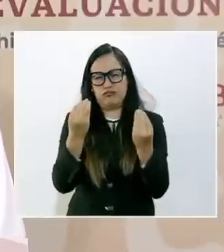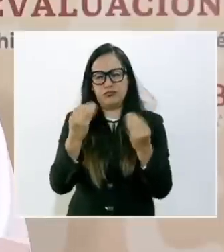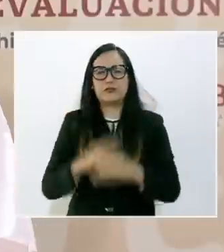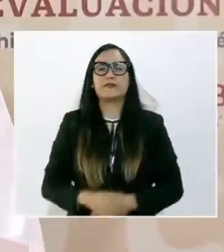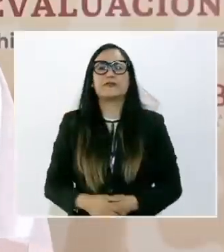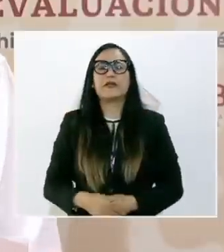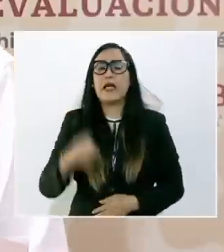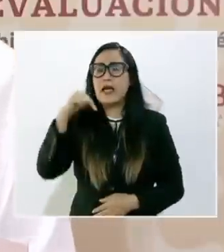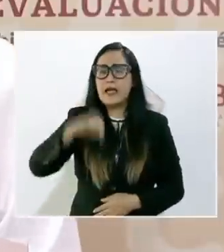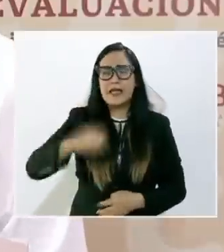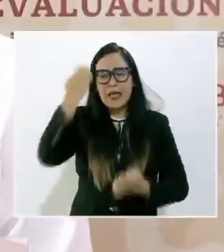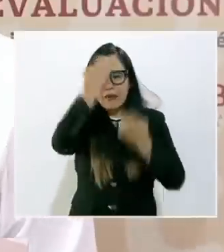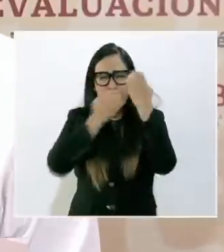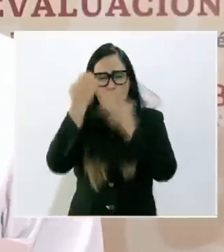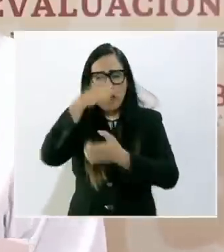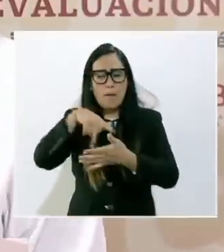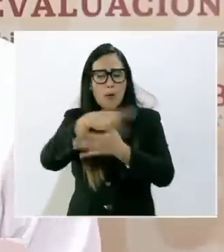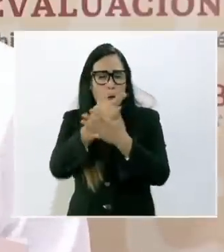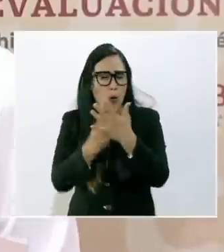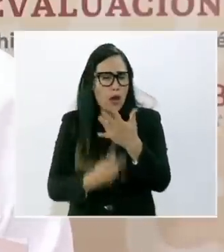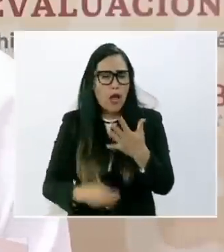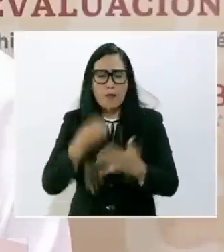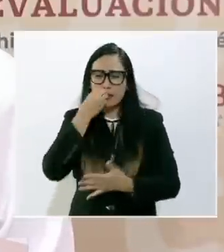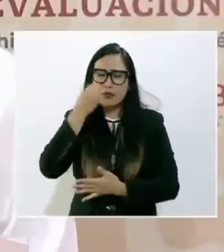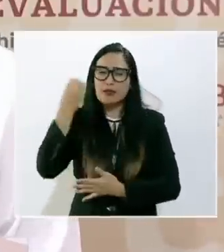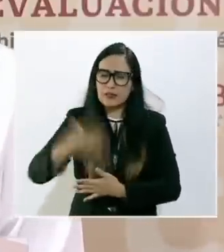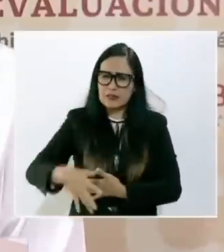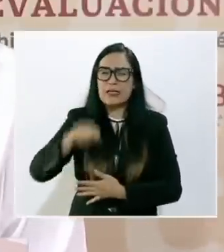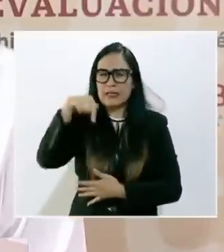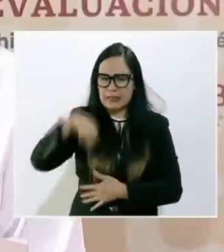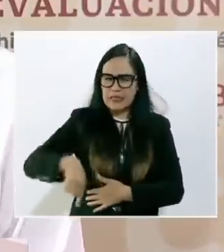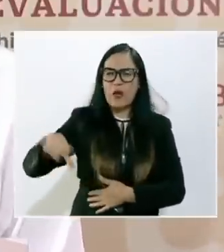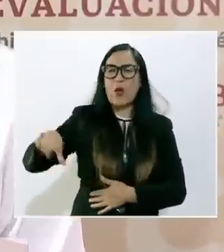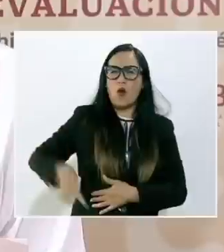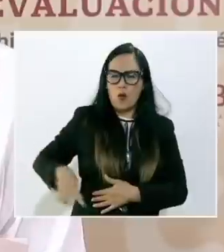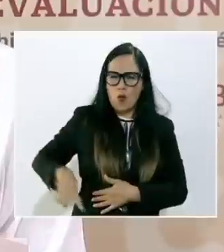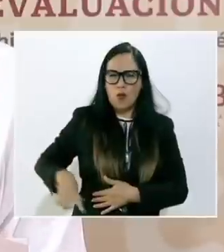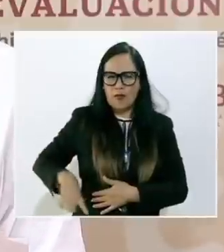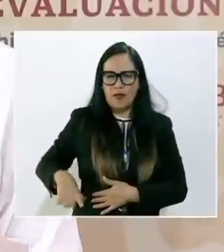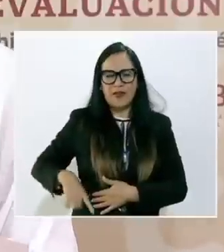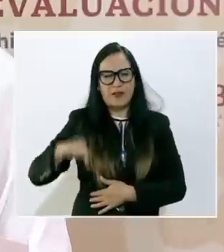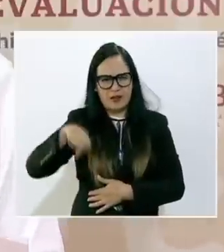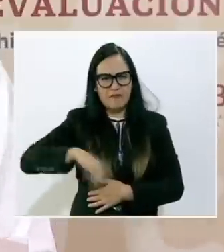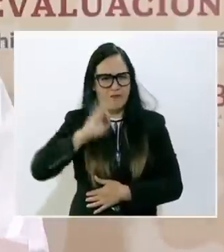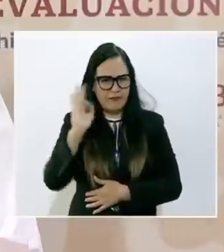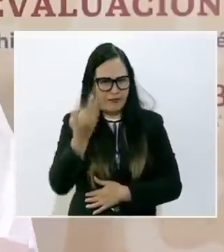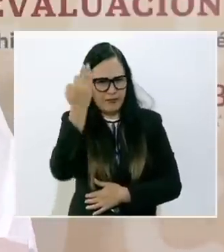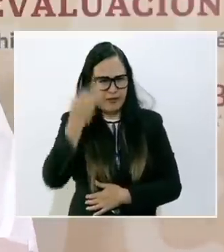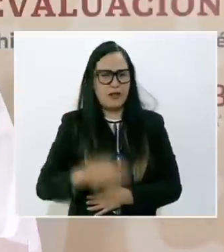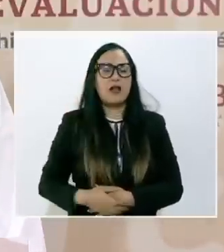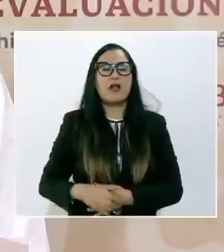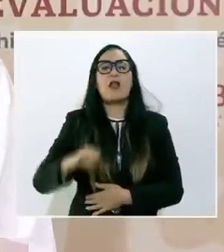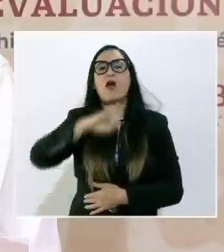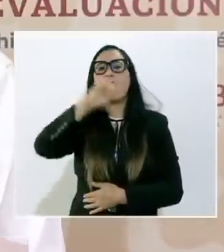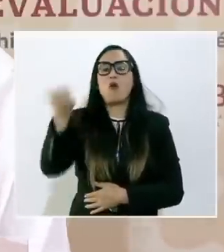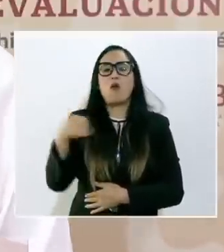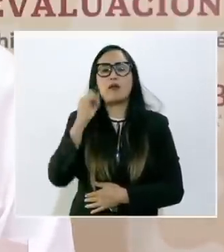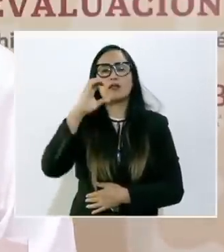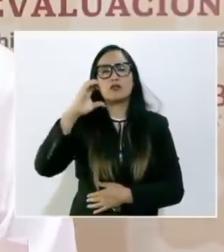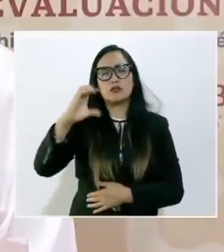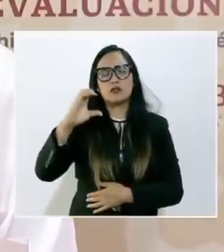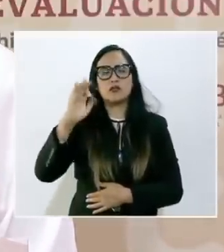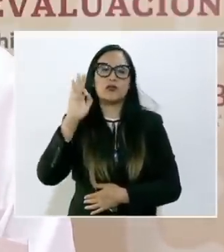Uno de los mejores programas del gobierno federal, el Jóvenes